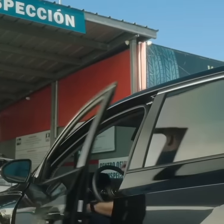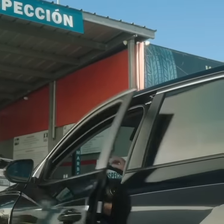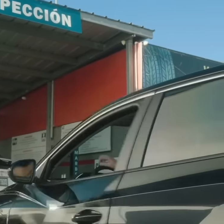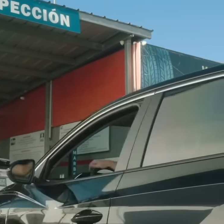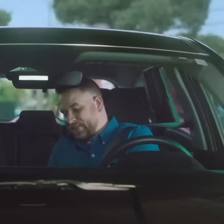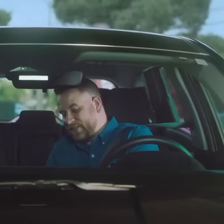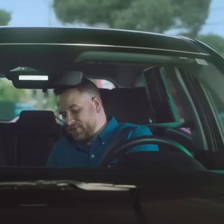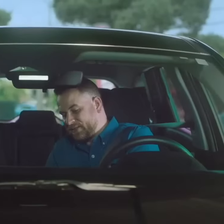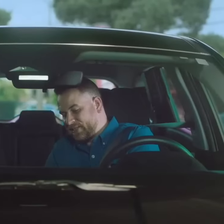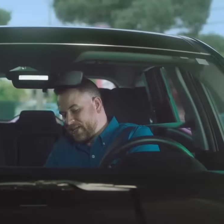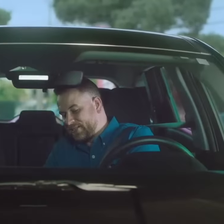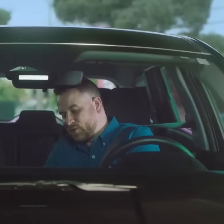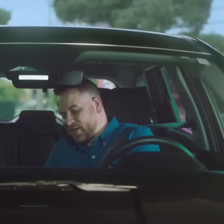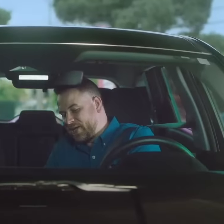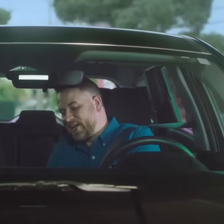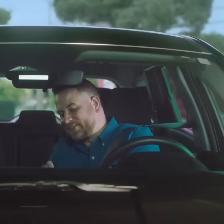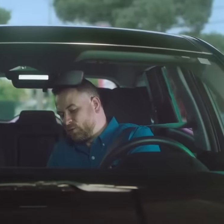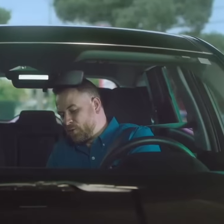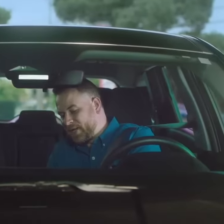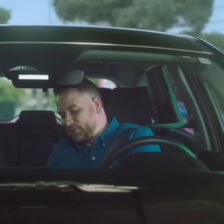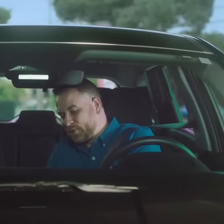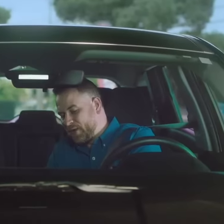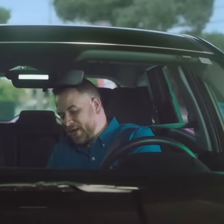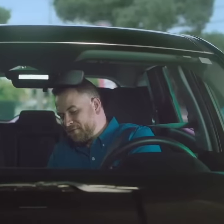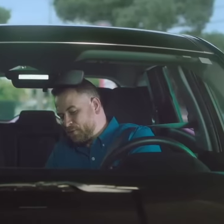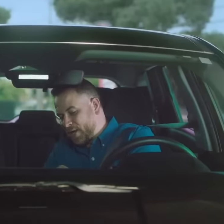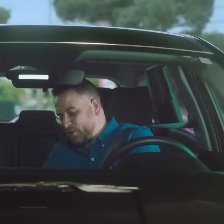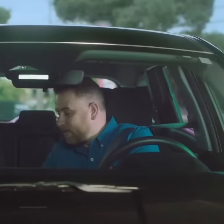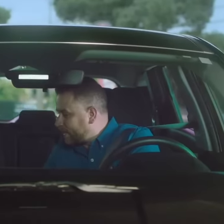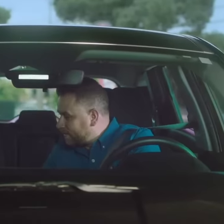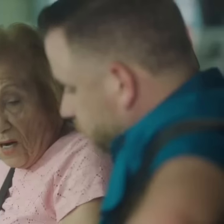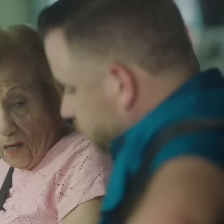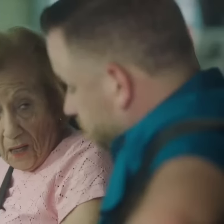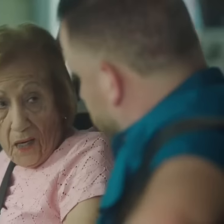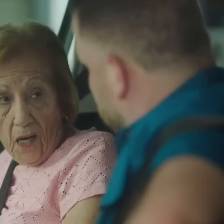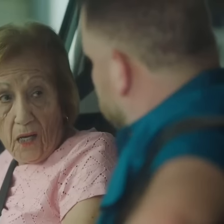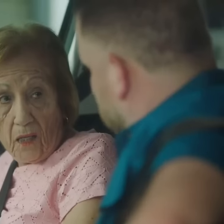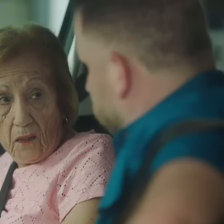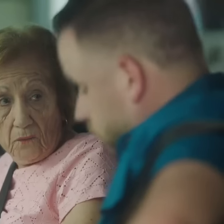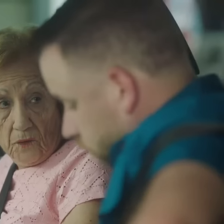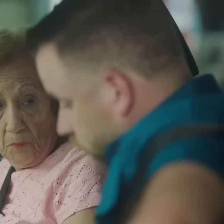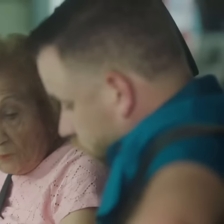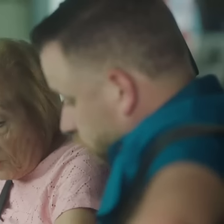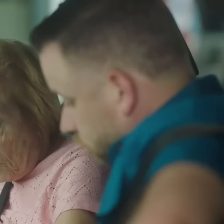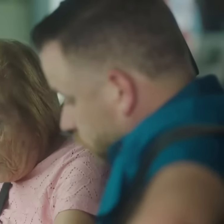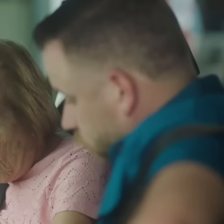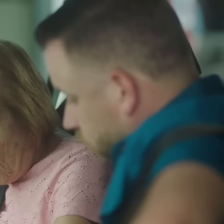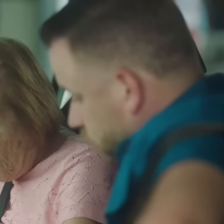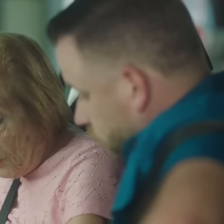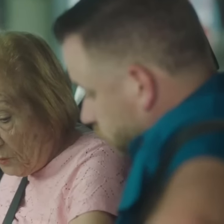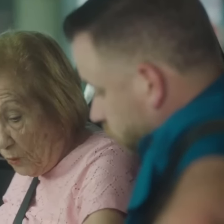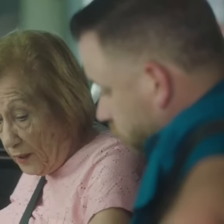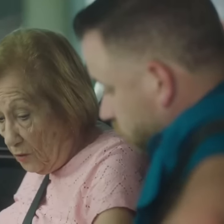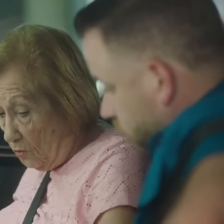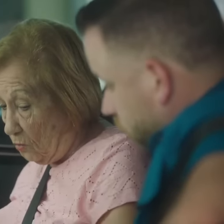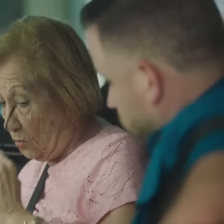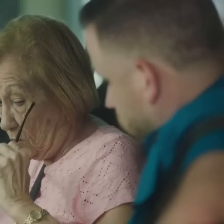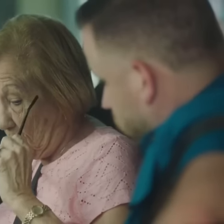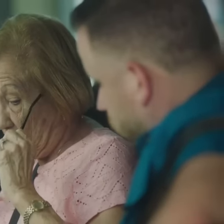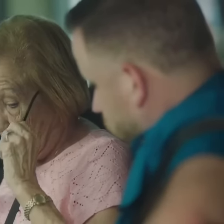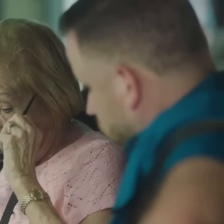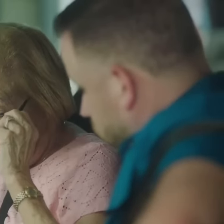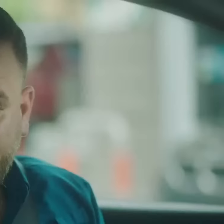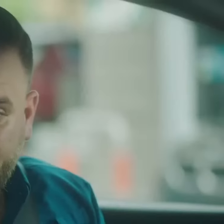Mira, abuela, así de fácil es escoger el seguro obligatorio en el formulario digital. ¡Ajá! Déjame ponerme los